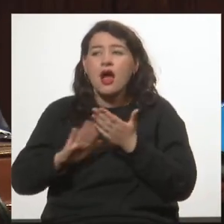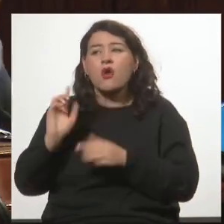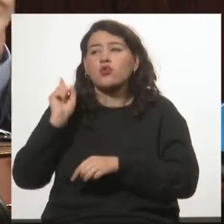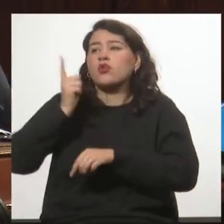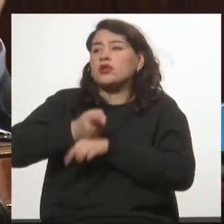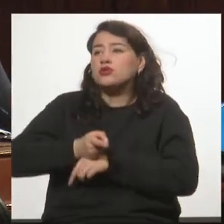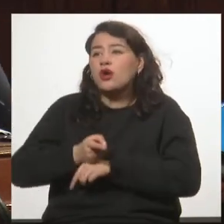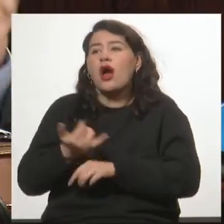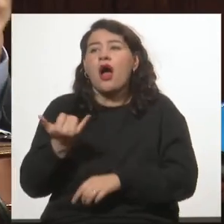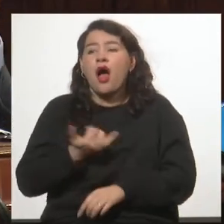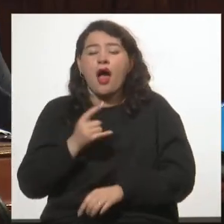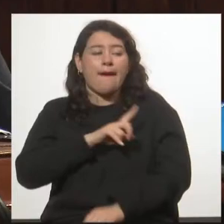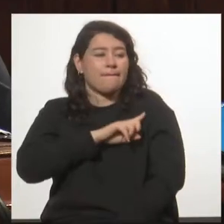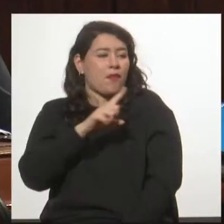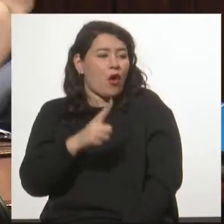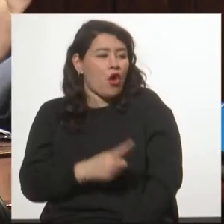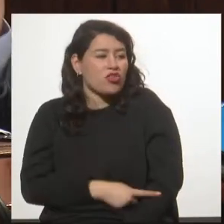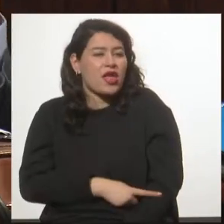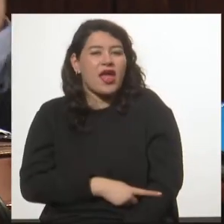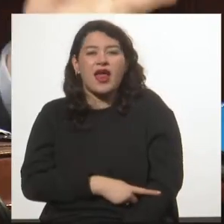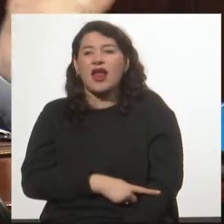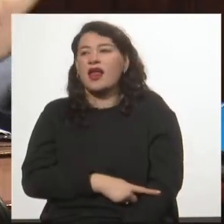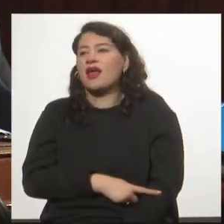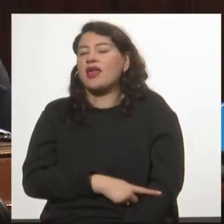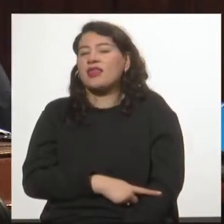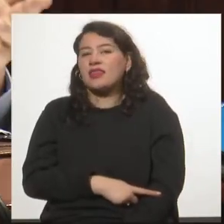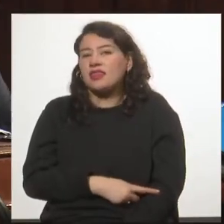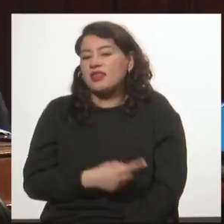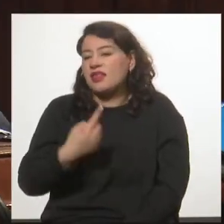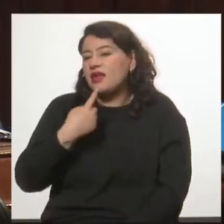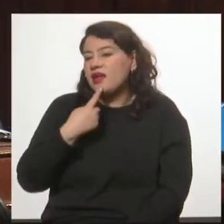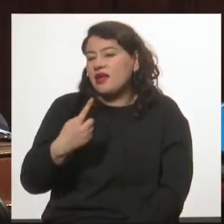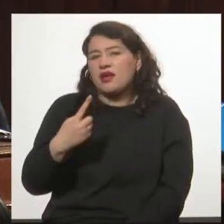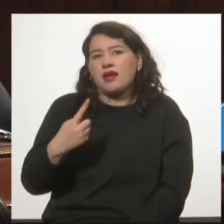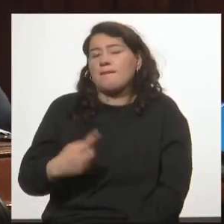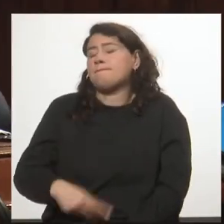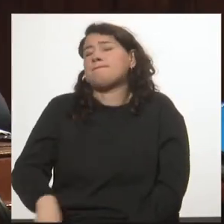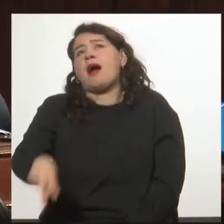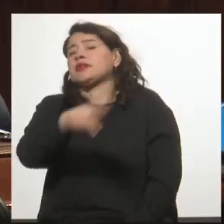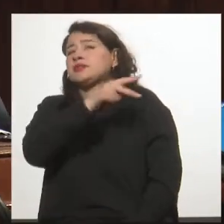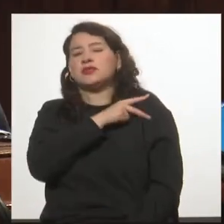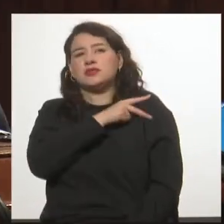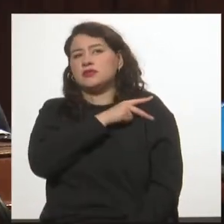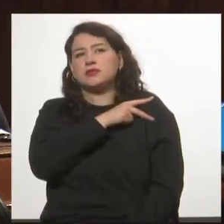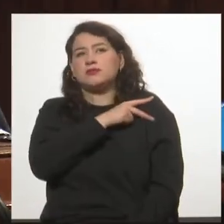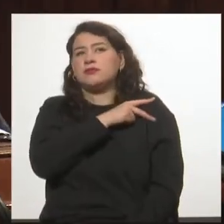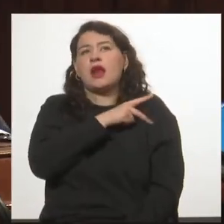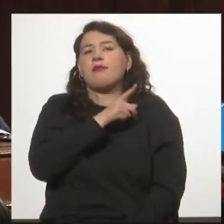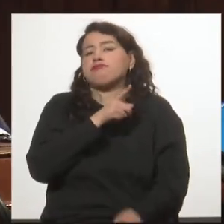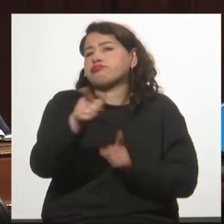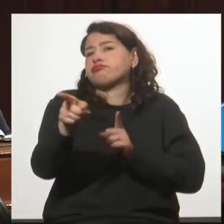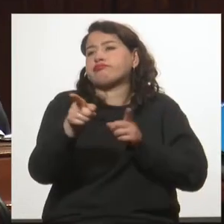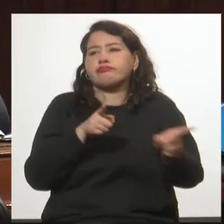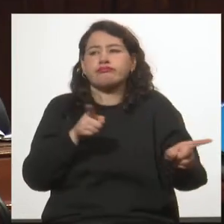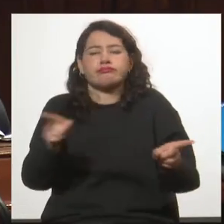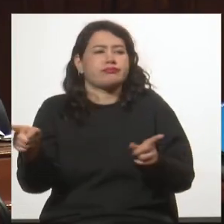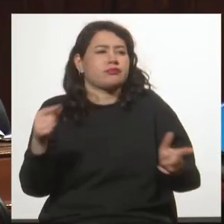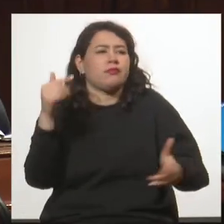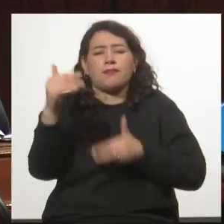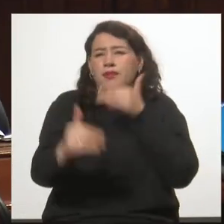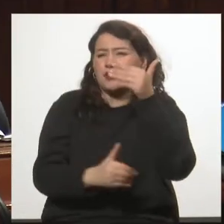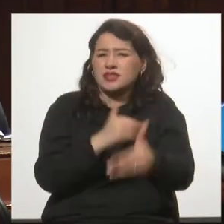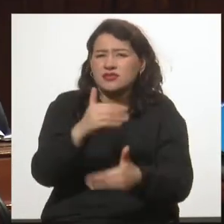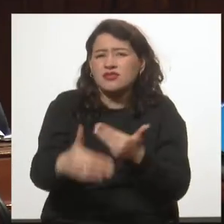gozaba del poder delegado de hecho desde el más alto nivel para comandar todo el proceso